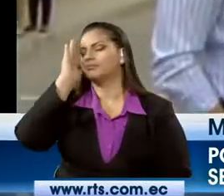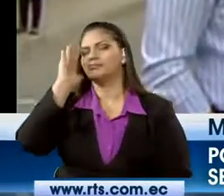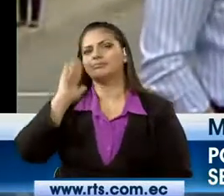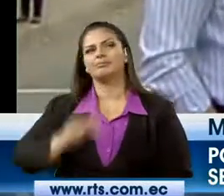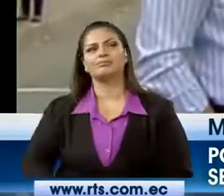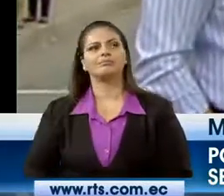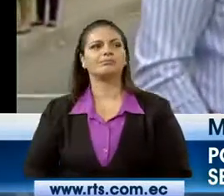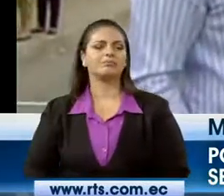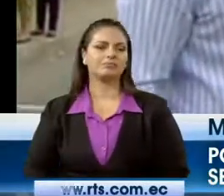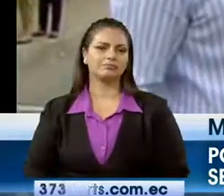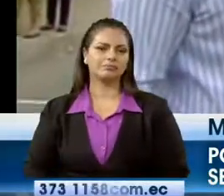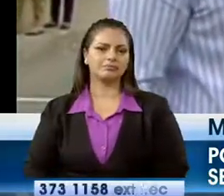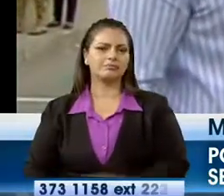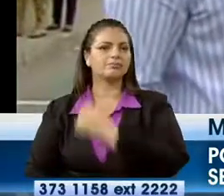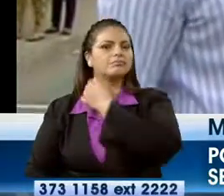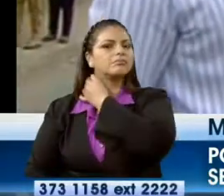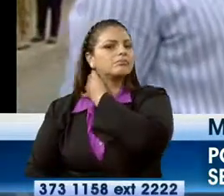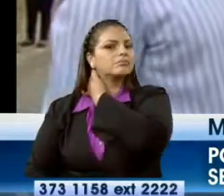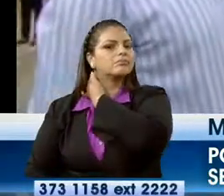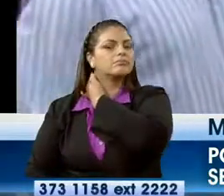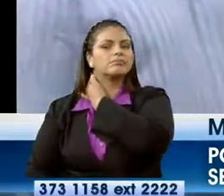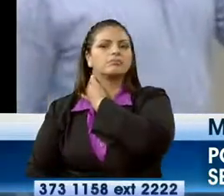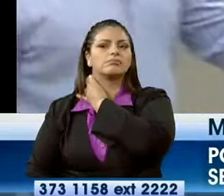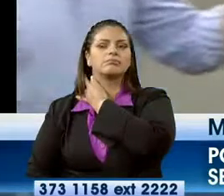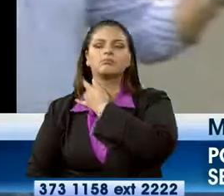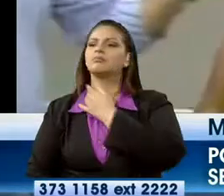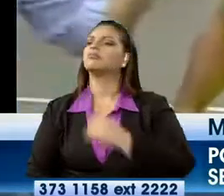se va a nombrar personal para que